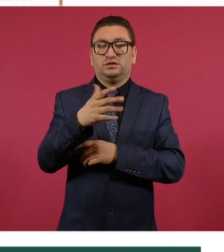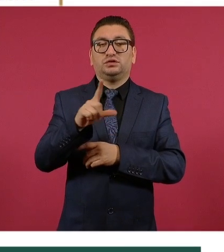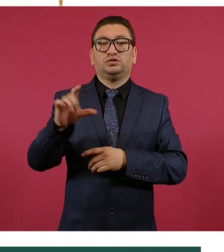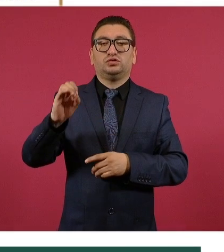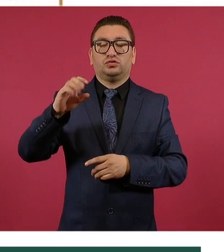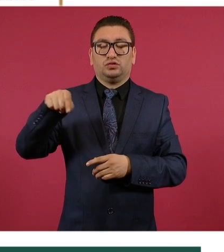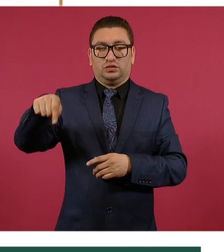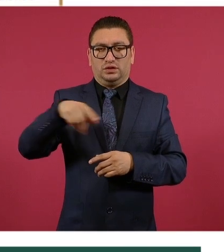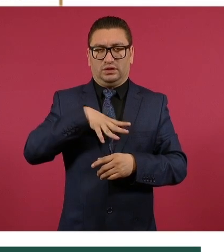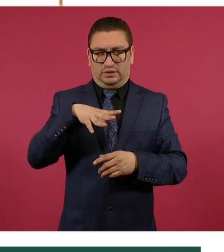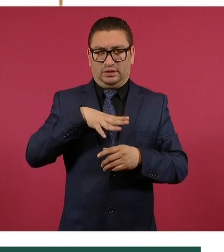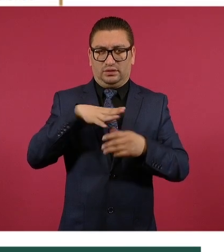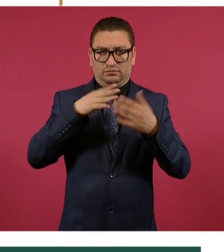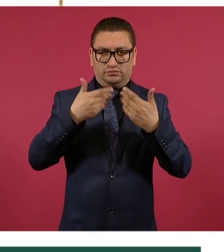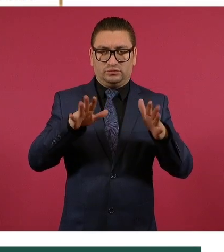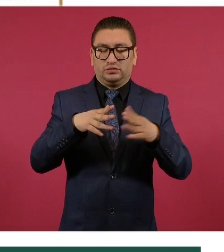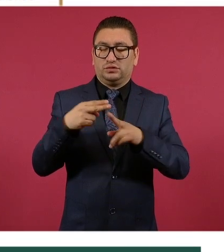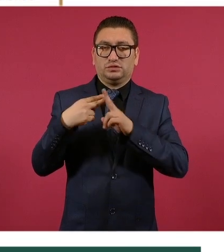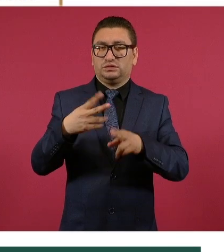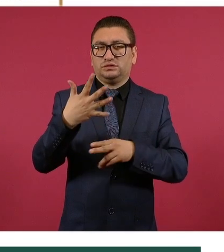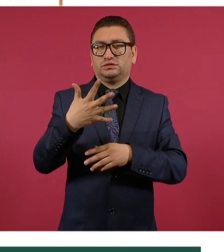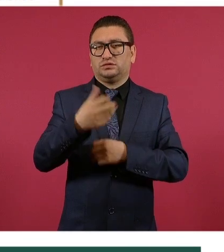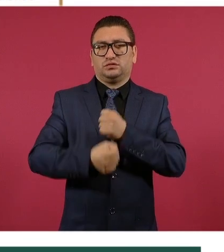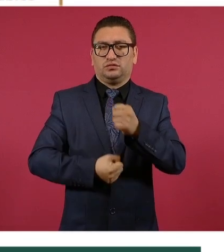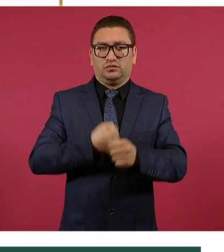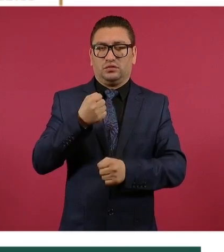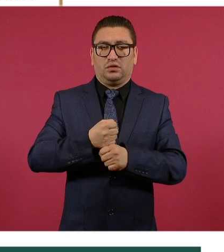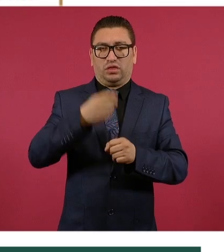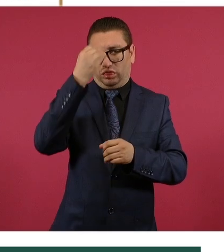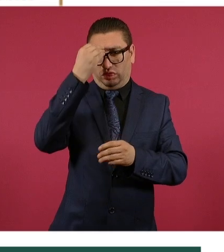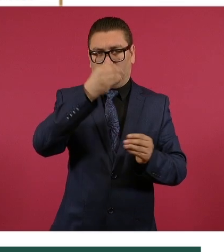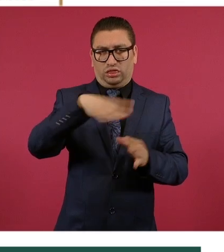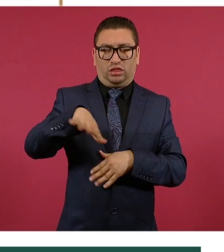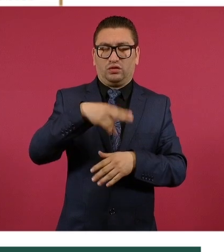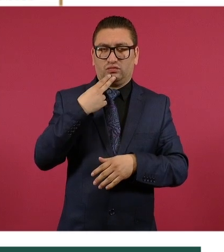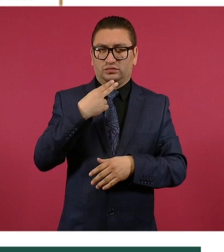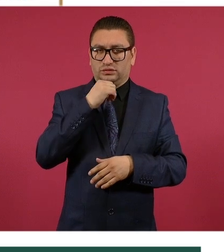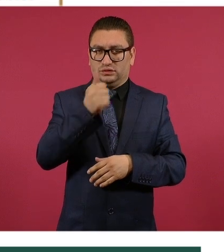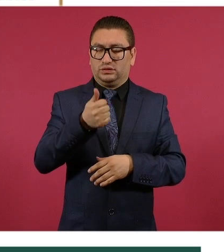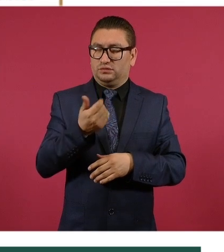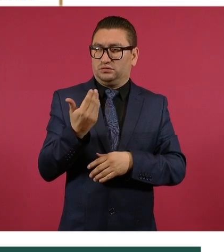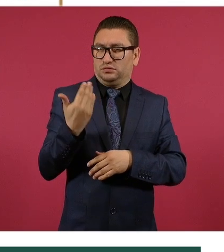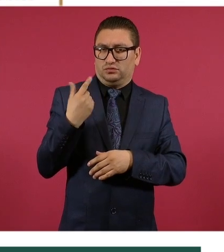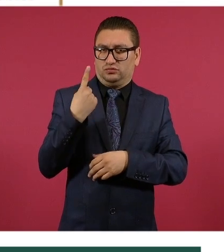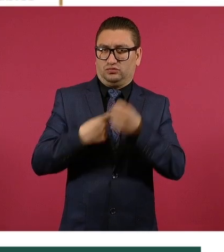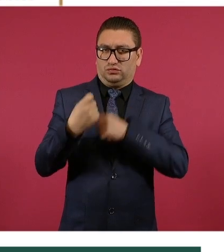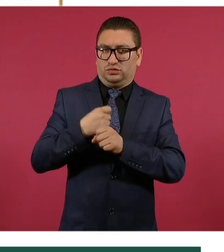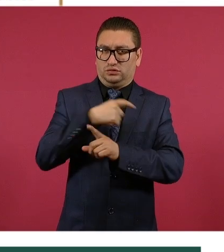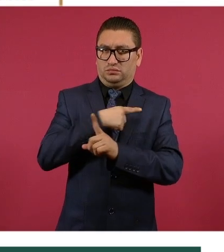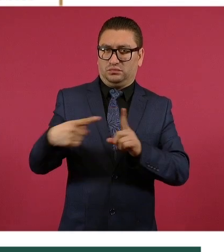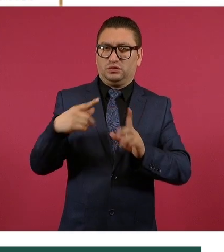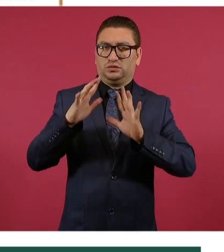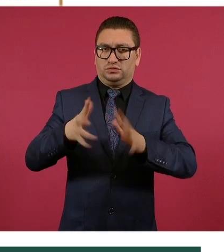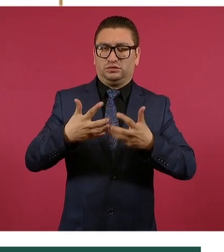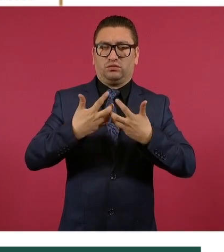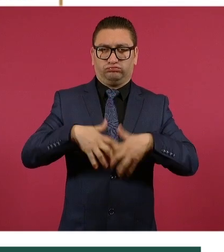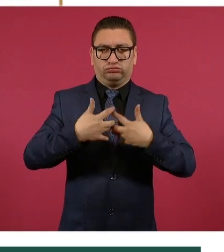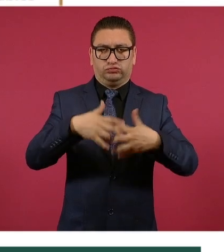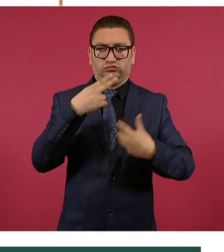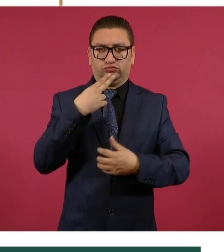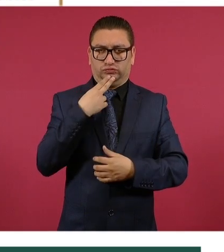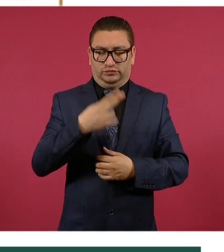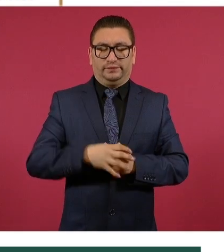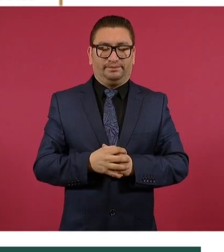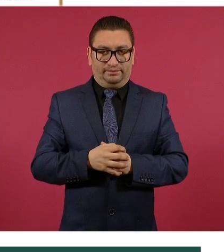llevado ya cerca de 5 años abandonado sin operación y que desde hace año y medio está en funciones. Se